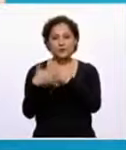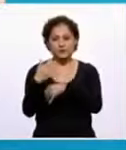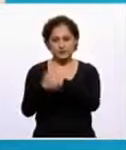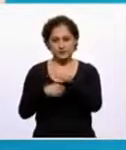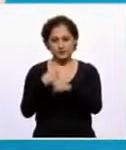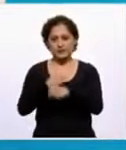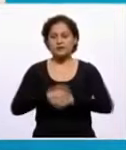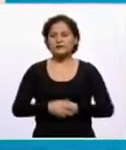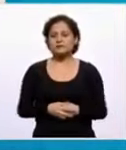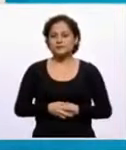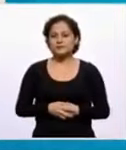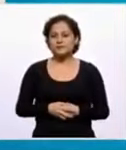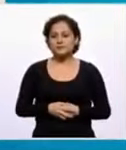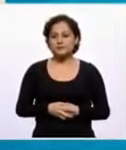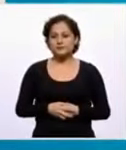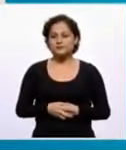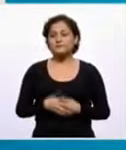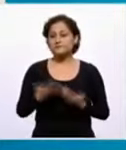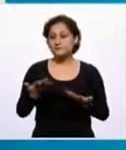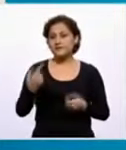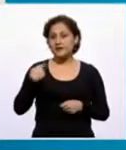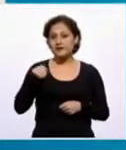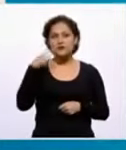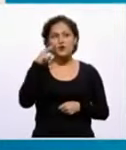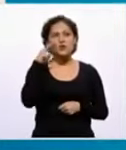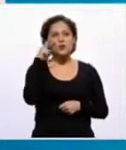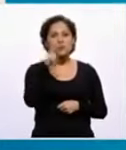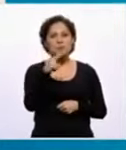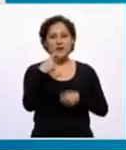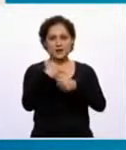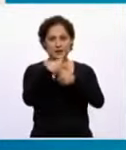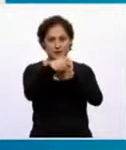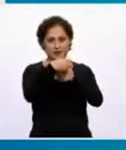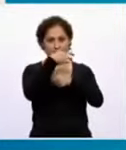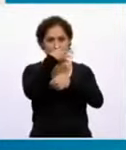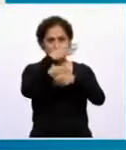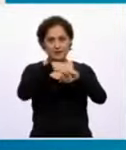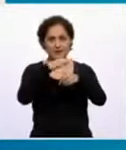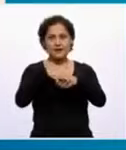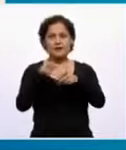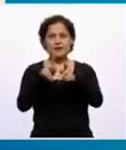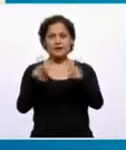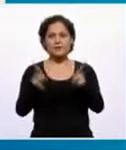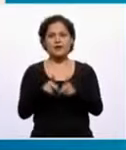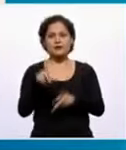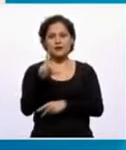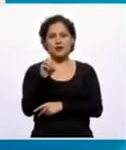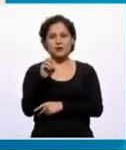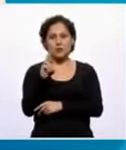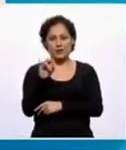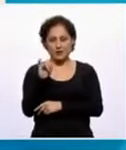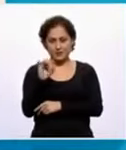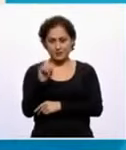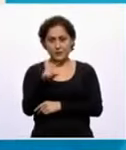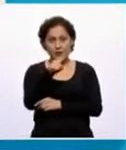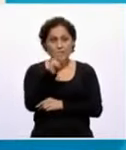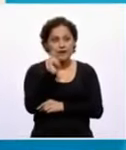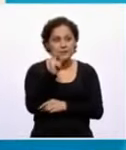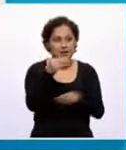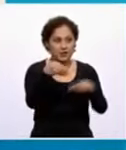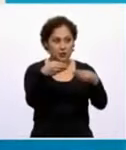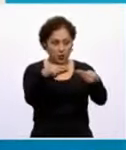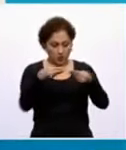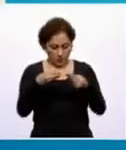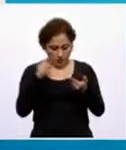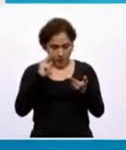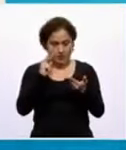Yo ahora sí, supongo que la convocatoria yo la vi en la Plaza de Loreto, donde estaban dando los folletos, y ahí fue nuestra primera sede y fue donde